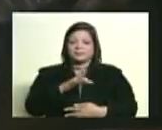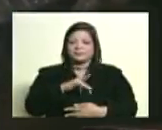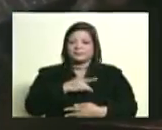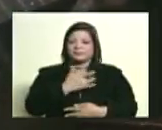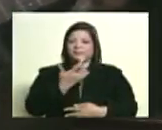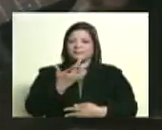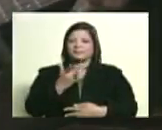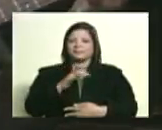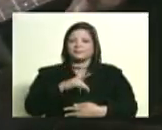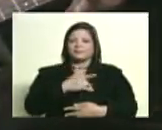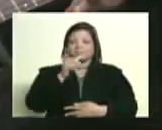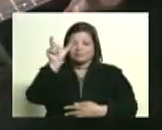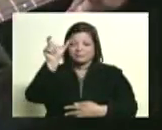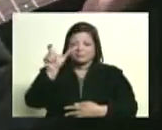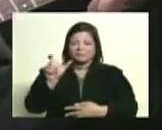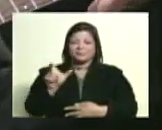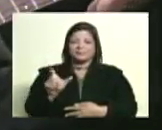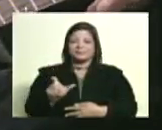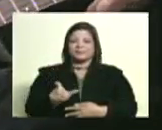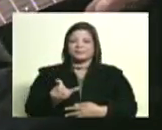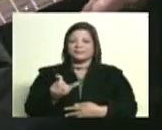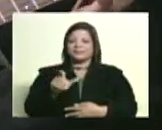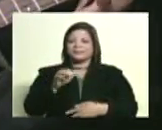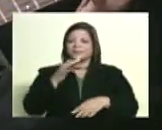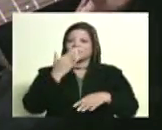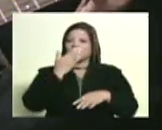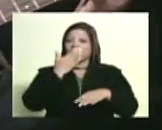sentirte y